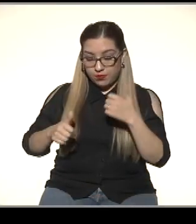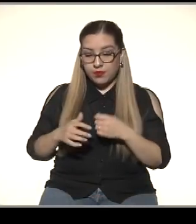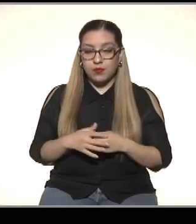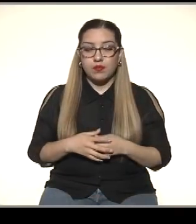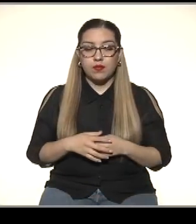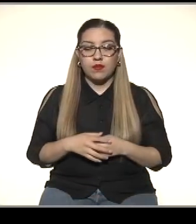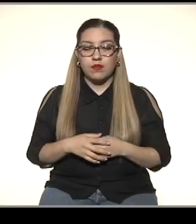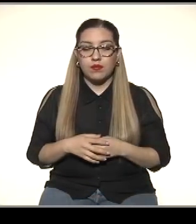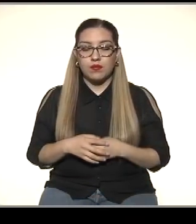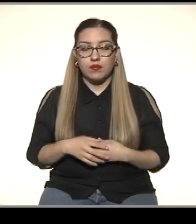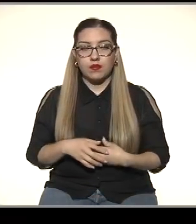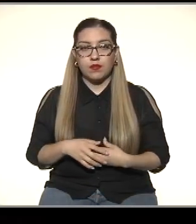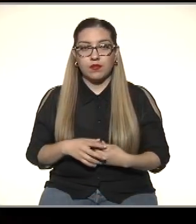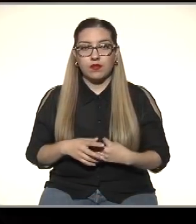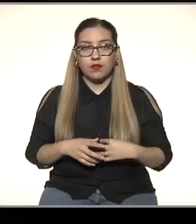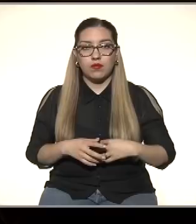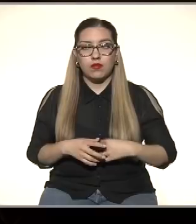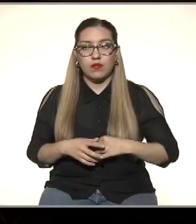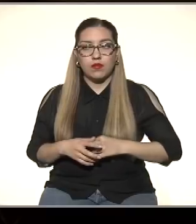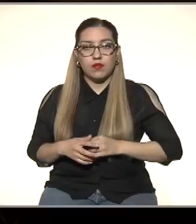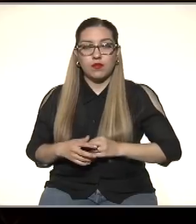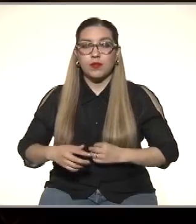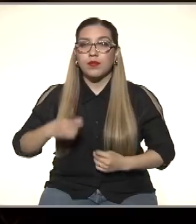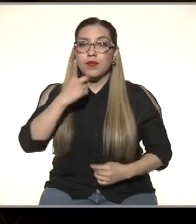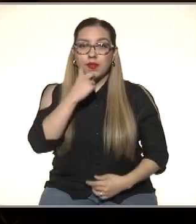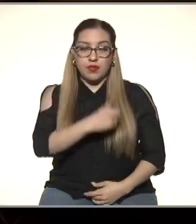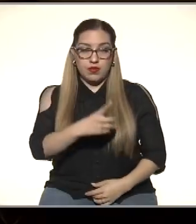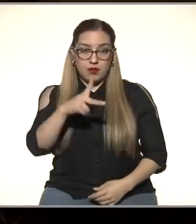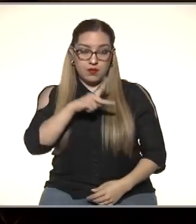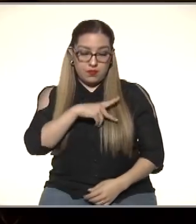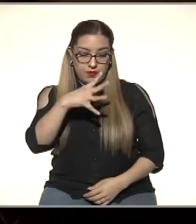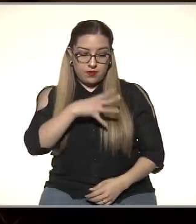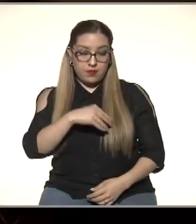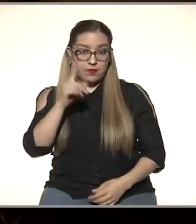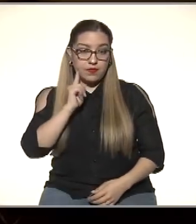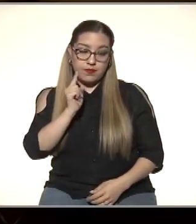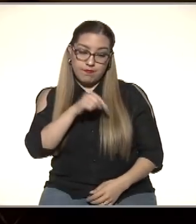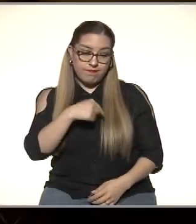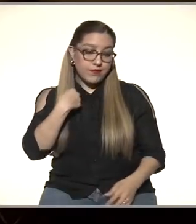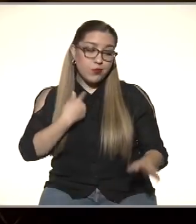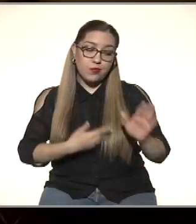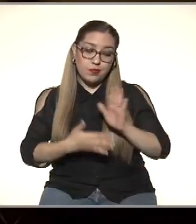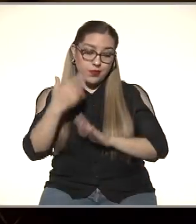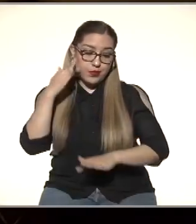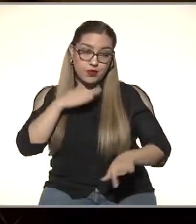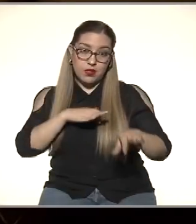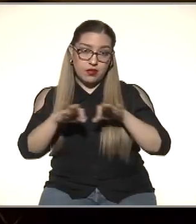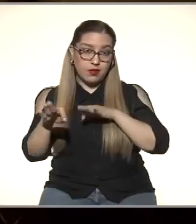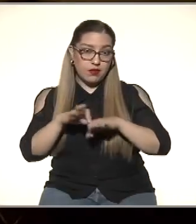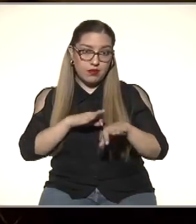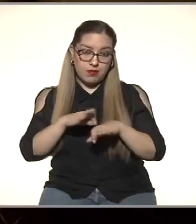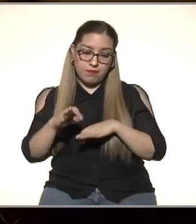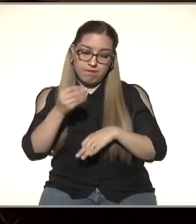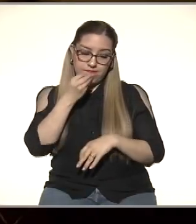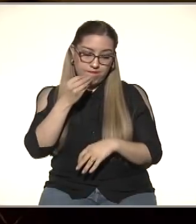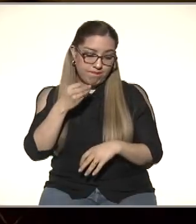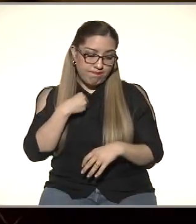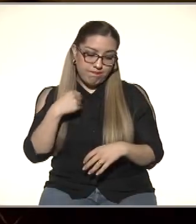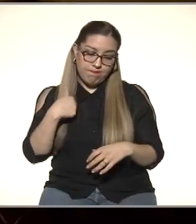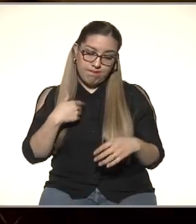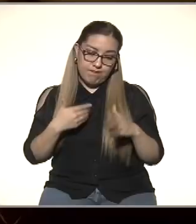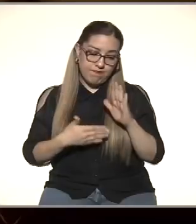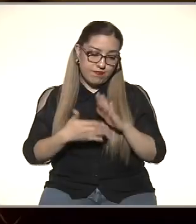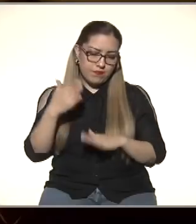le manejamos a la niña que yo tenía que trabajar y no podía estar viviendo ahí cerca. Pero le prometí que iba a